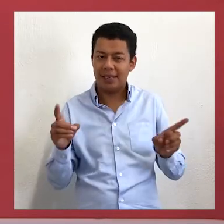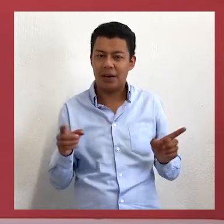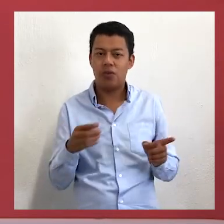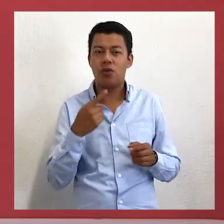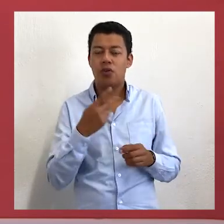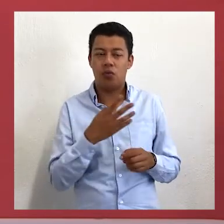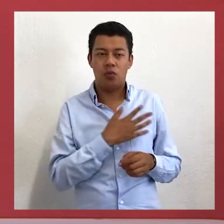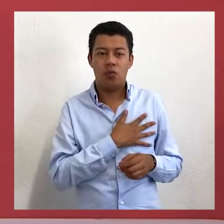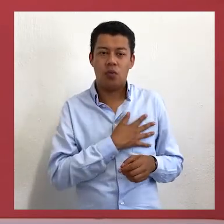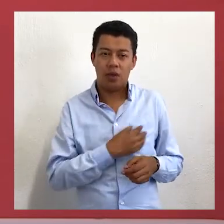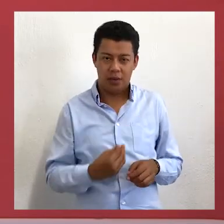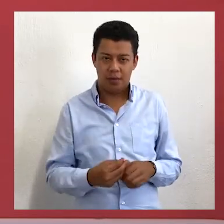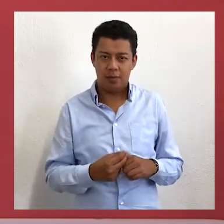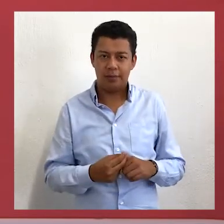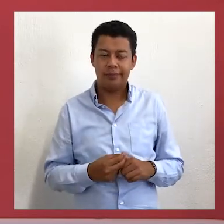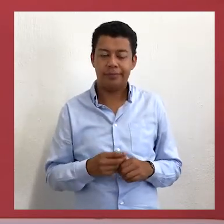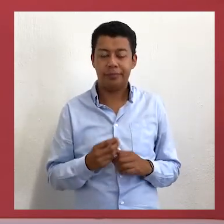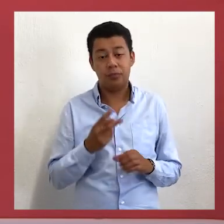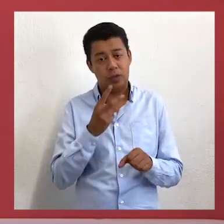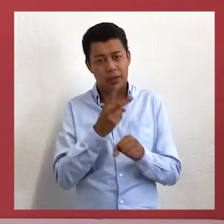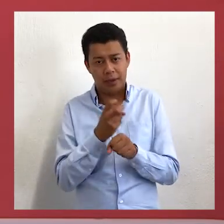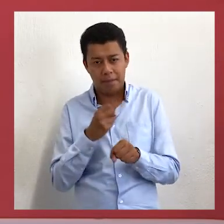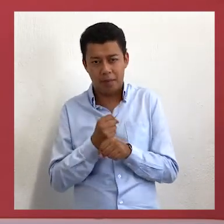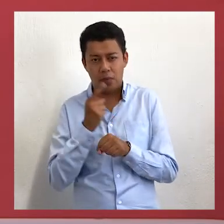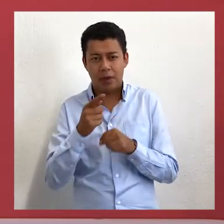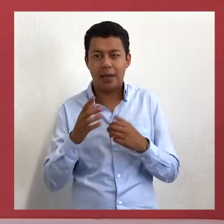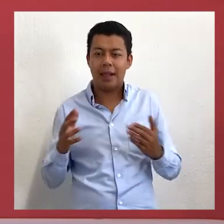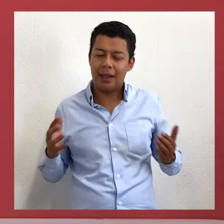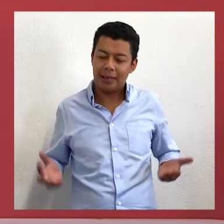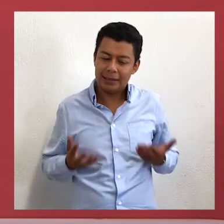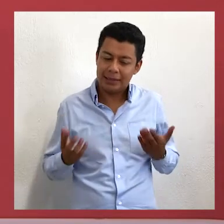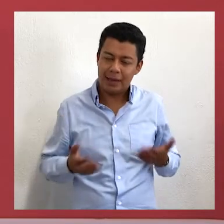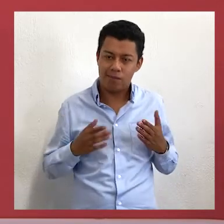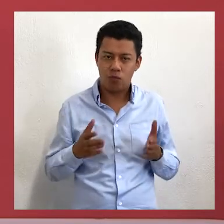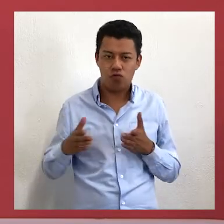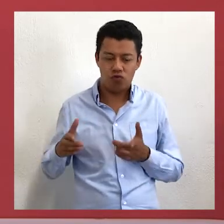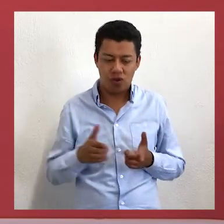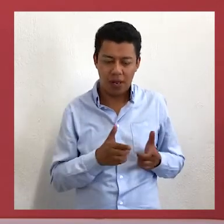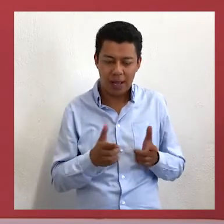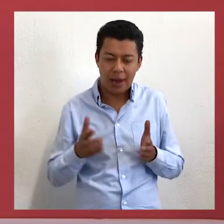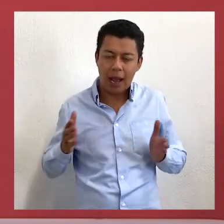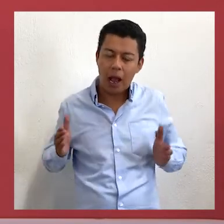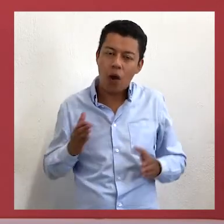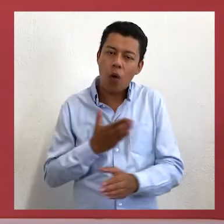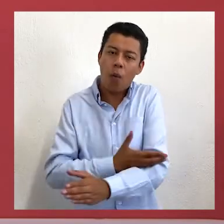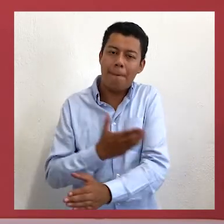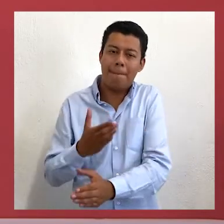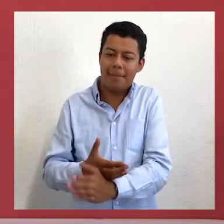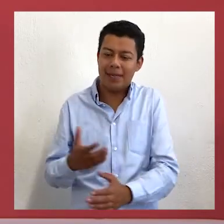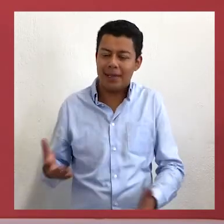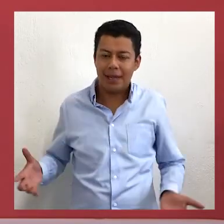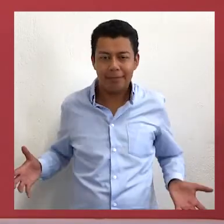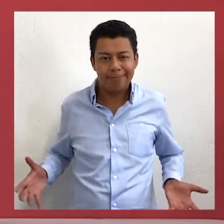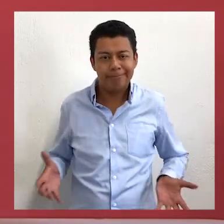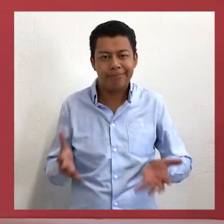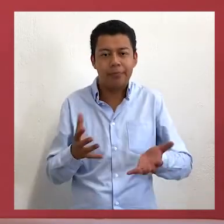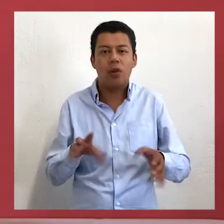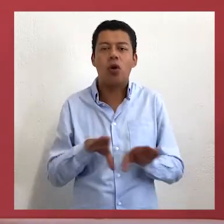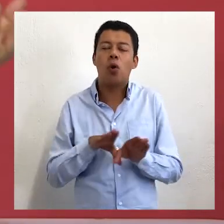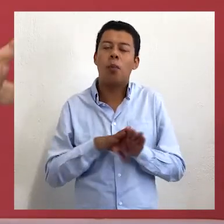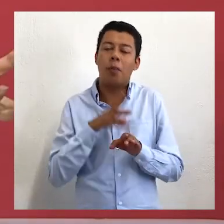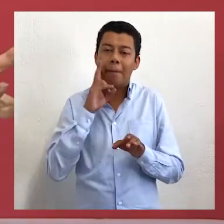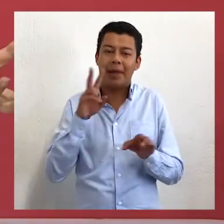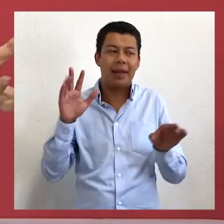que crezcamos juntos, a que aprendamos a cómo hacer este acompañamiento con el adolescente, cómo está haciendo